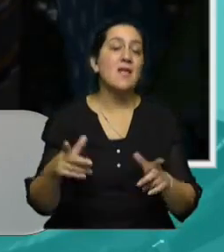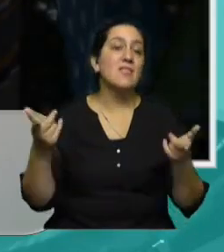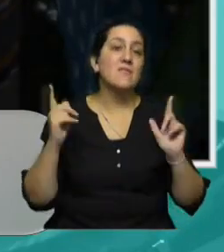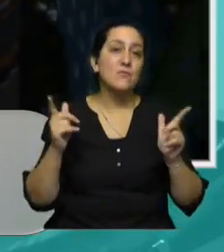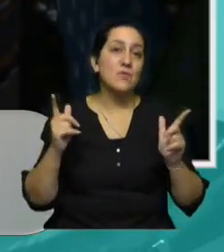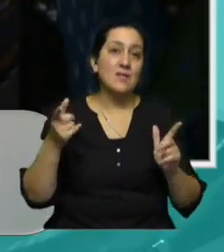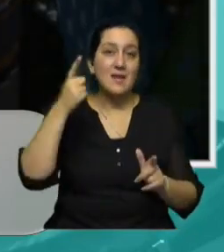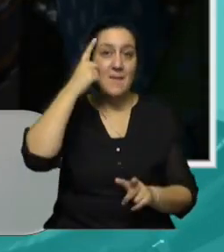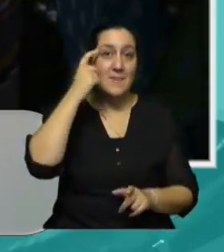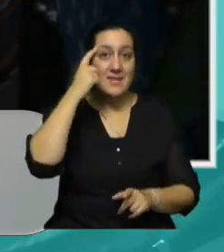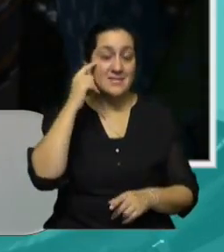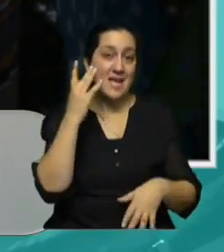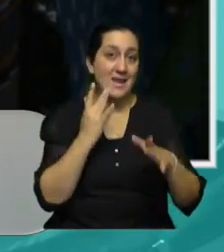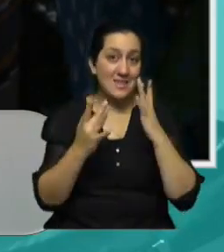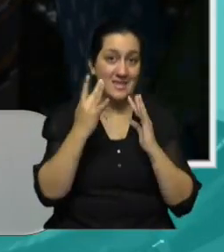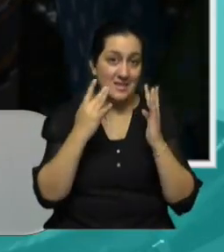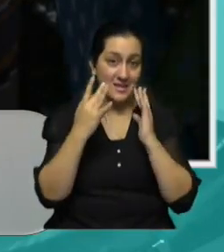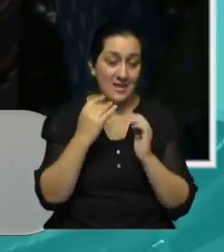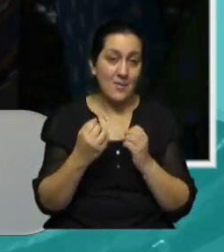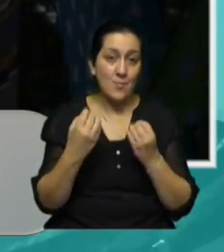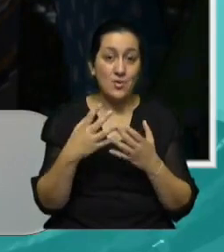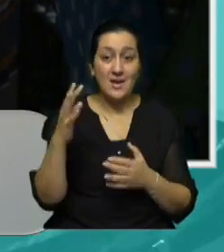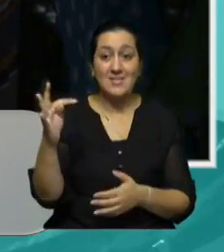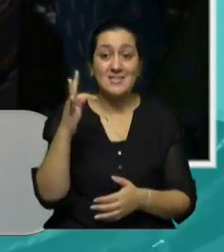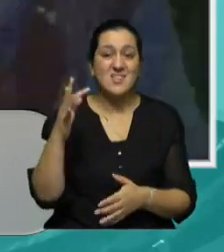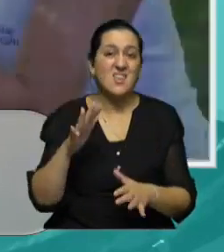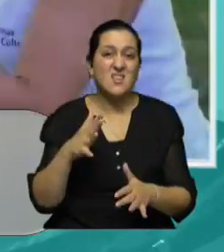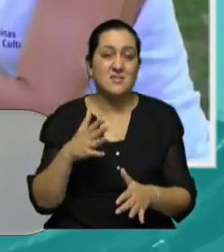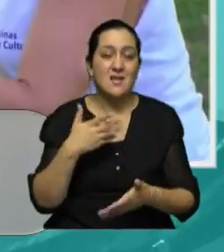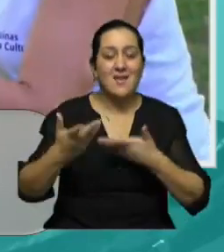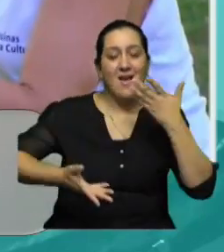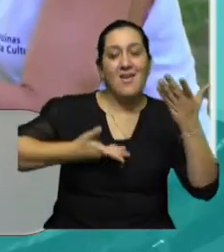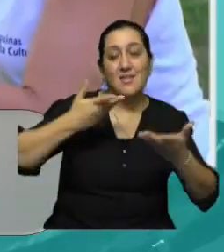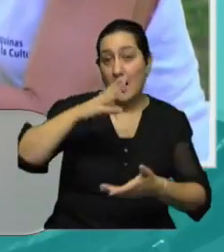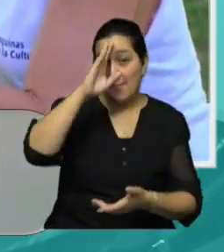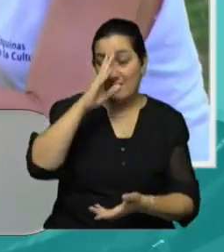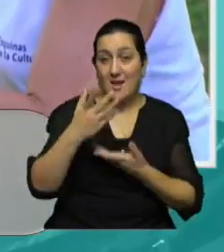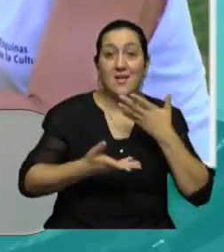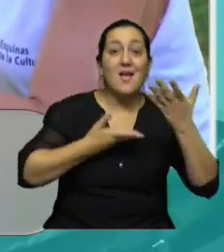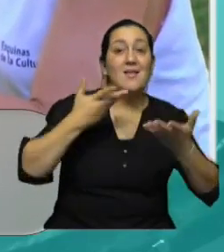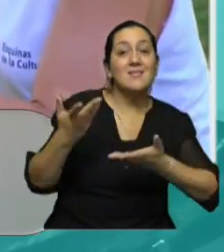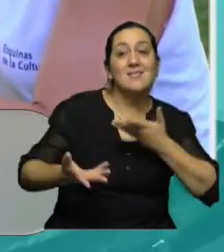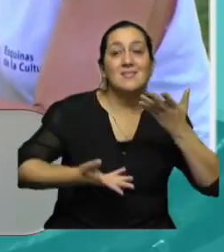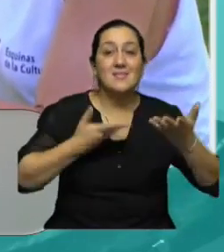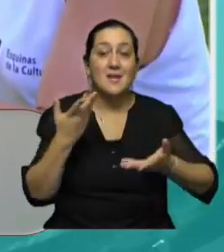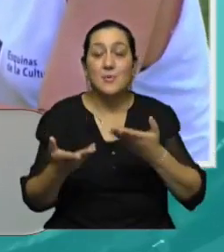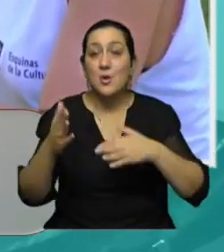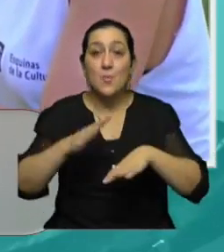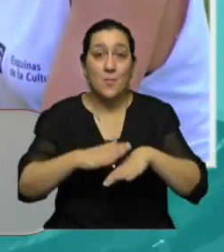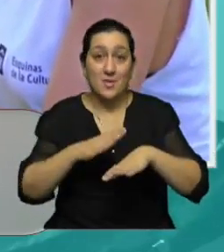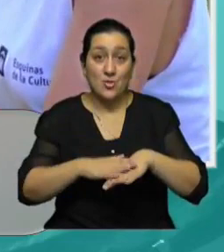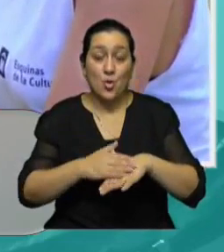Que el taller es vivir la experiencia, o sea, cantar, aprender a cantar cantando, aprender a